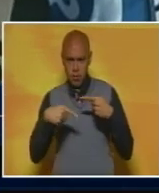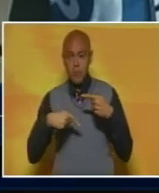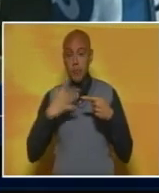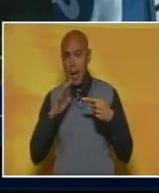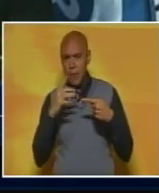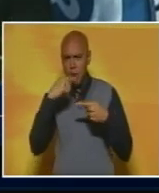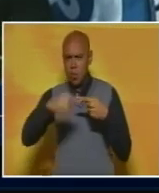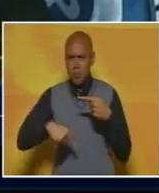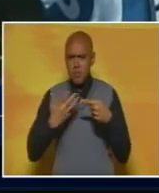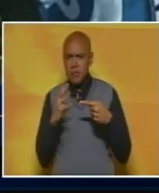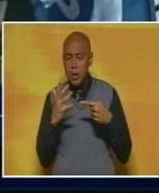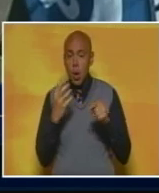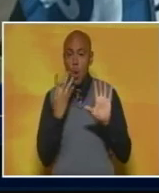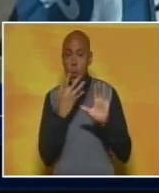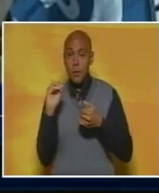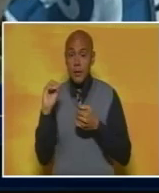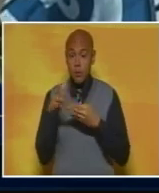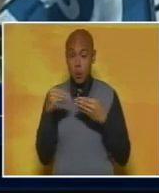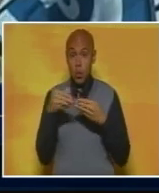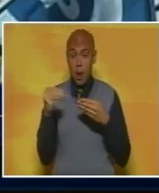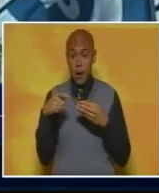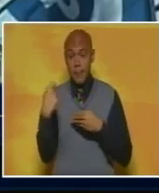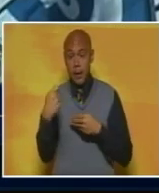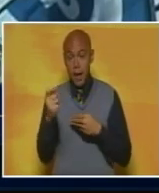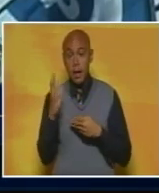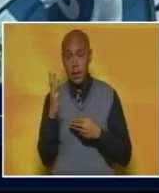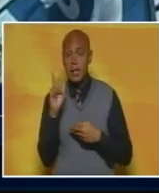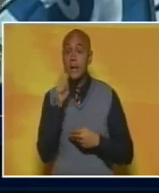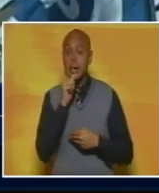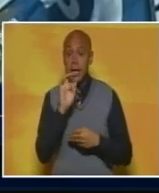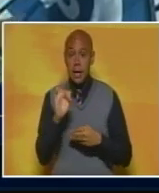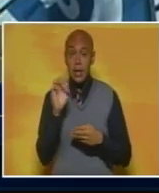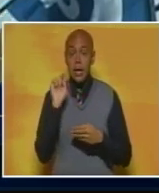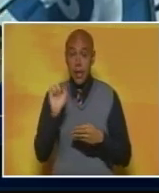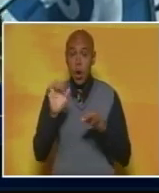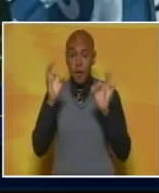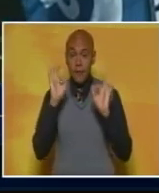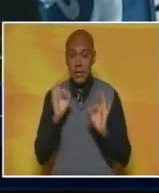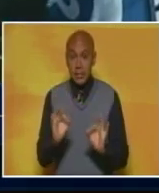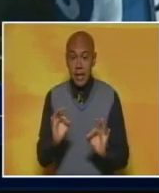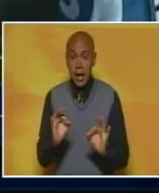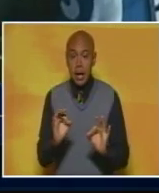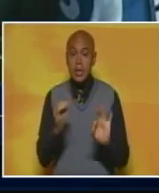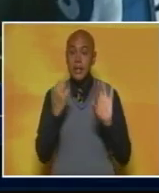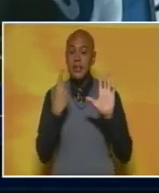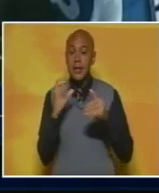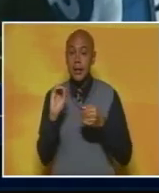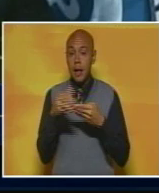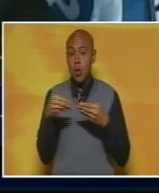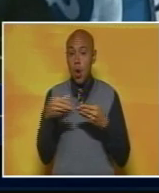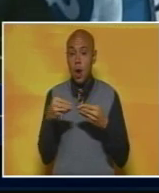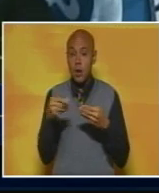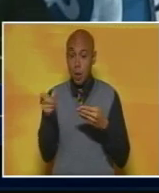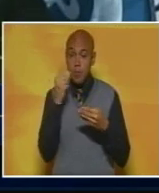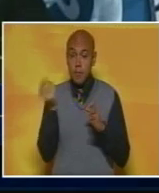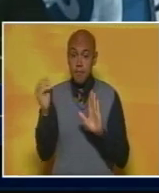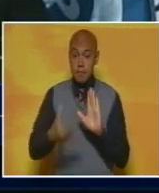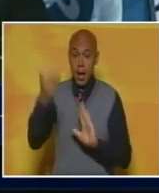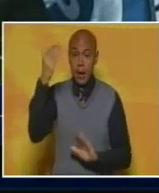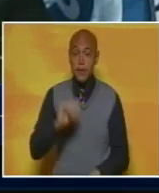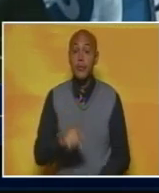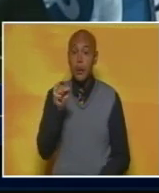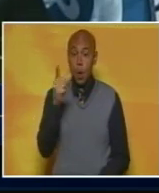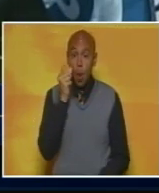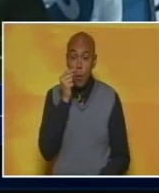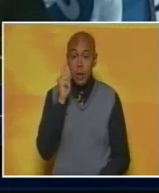valorado en unos $900, siendo su valor de mercado de $60. Destacó el